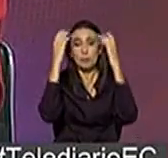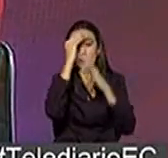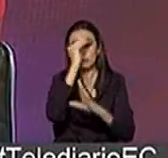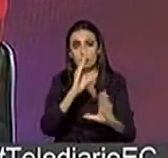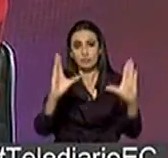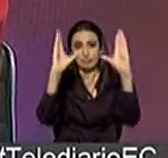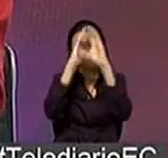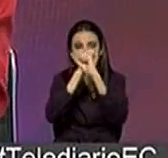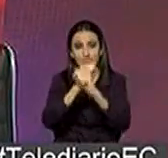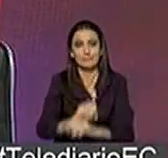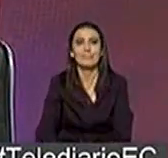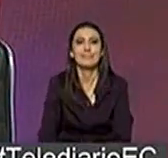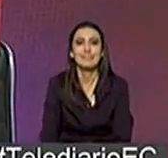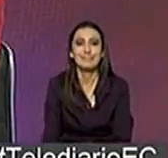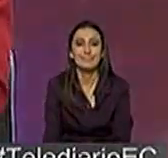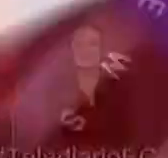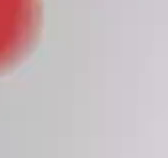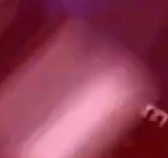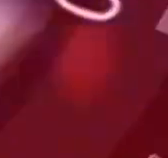noche